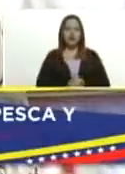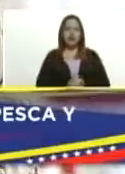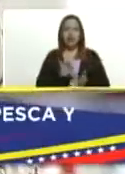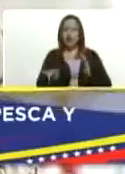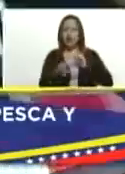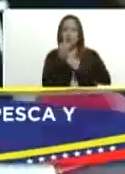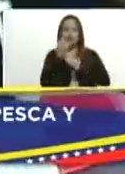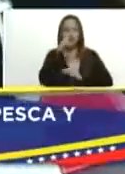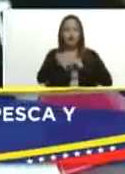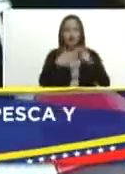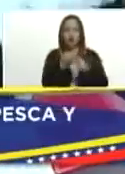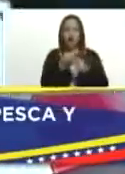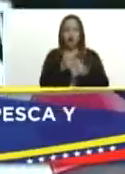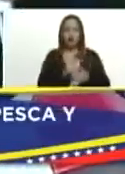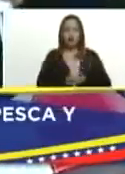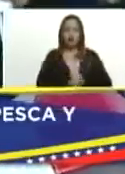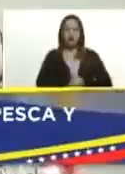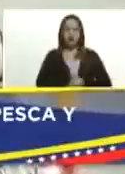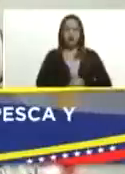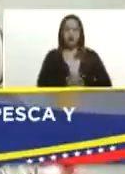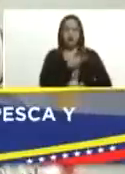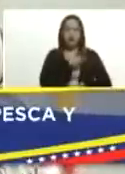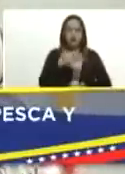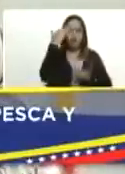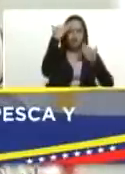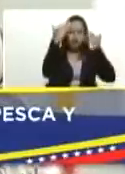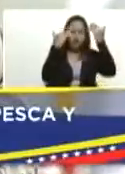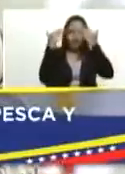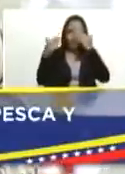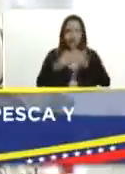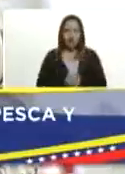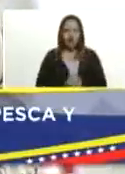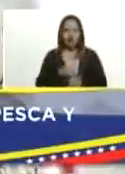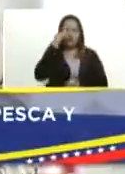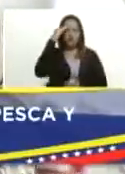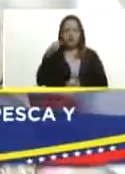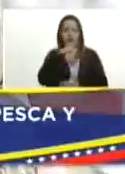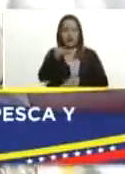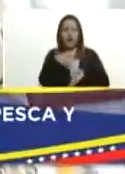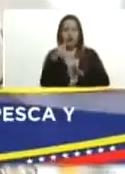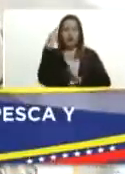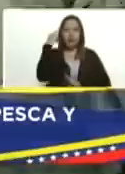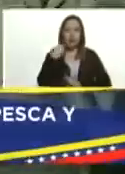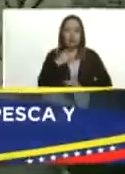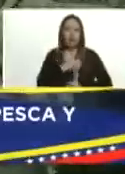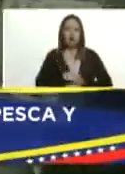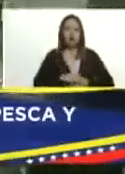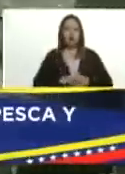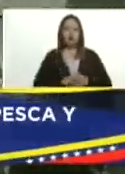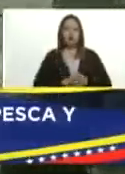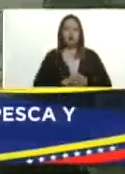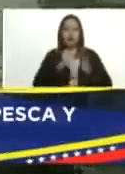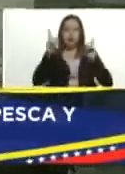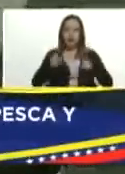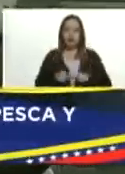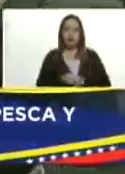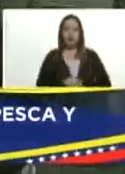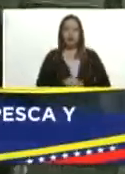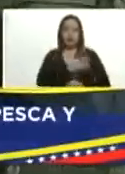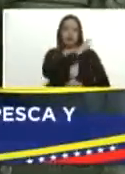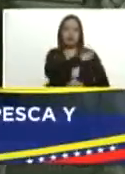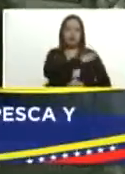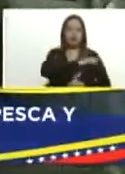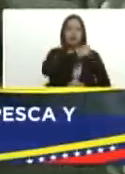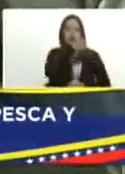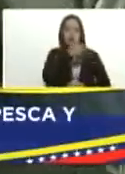traidores nunca. Quiero saludar a la Fuerza Armada Nacional Bolivariana también. Al mayor general